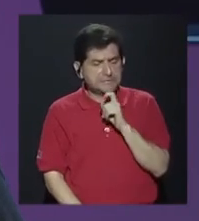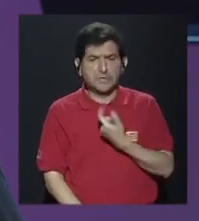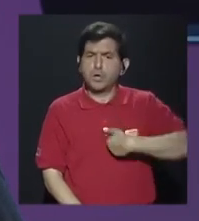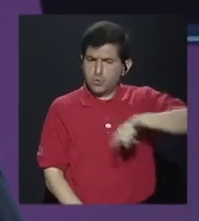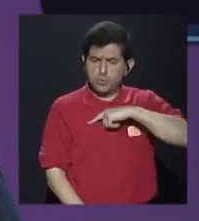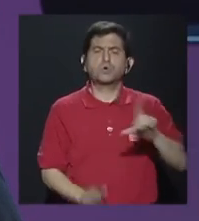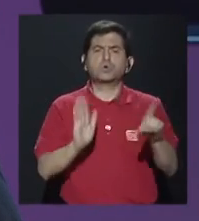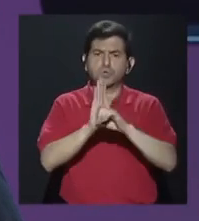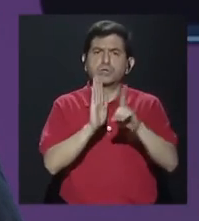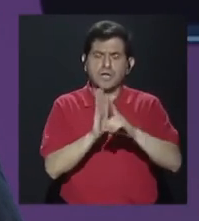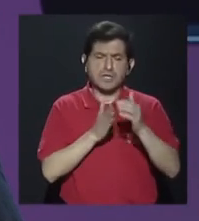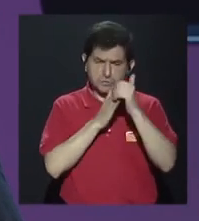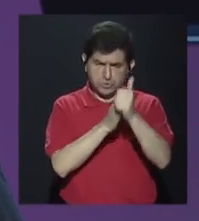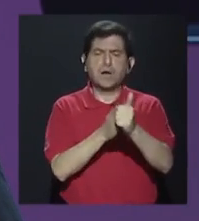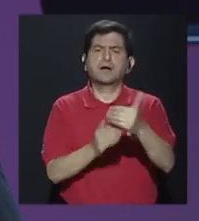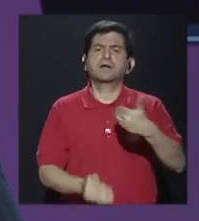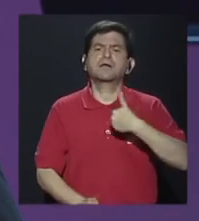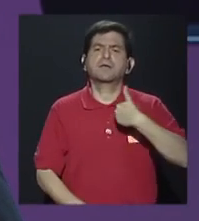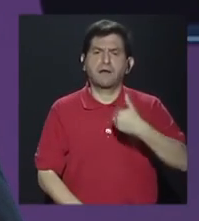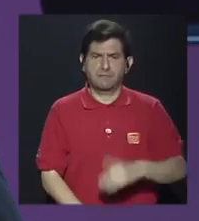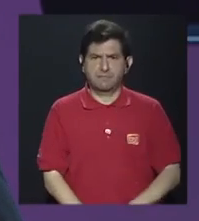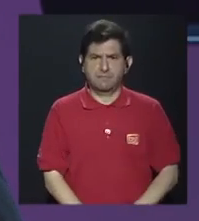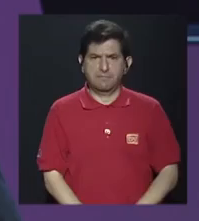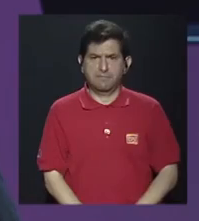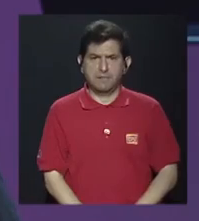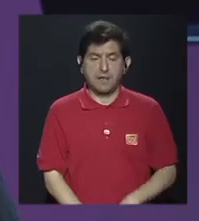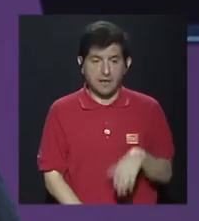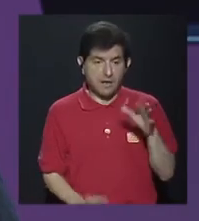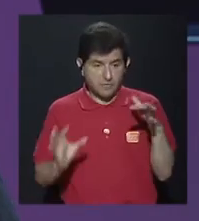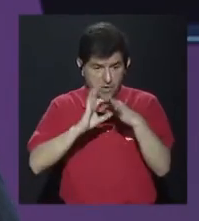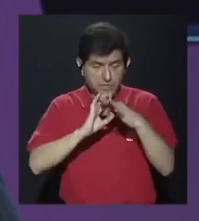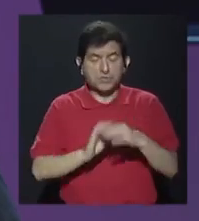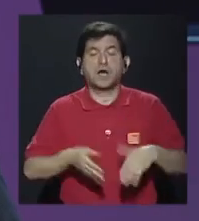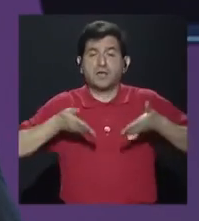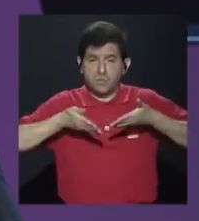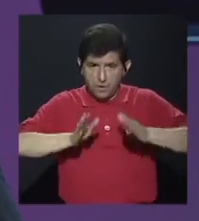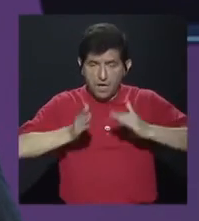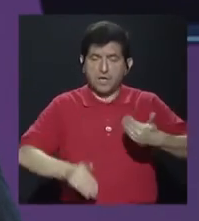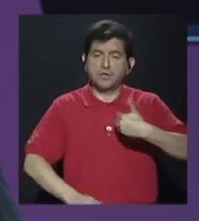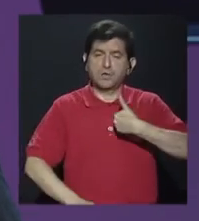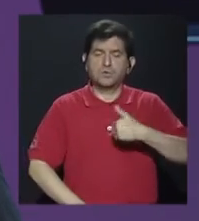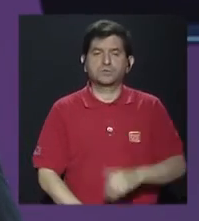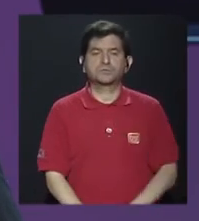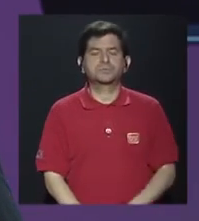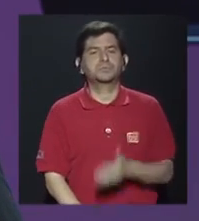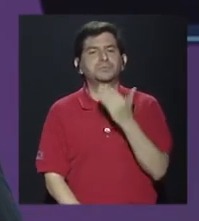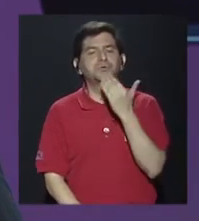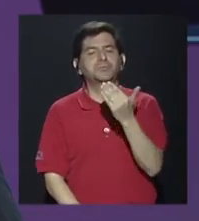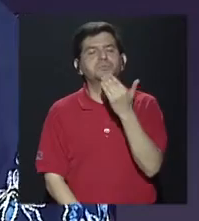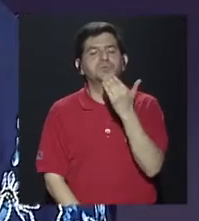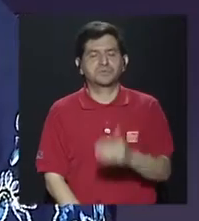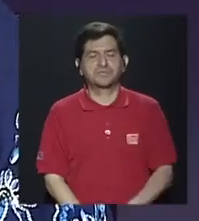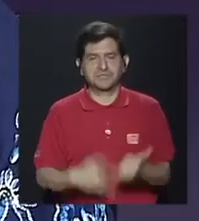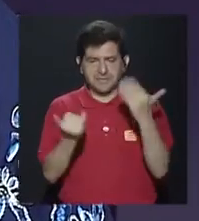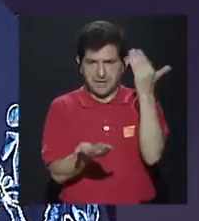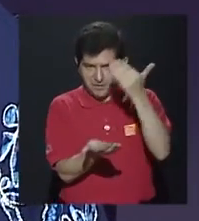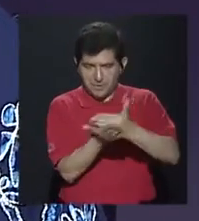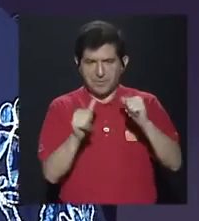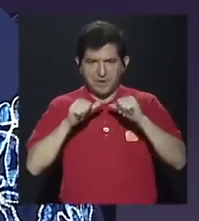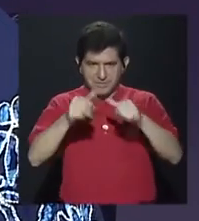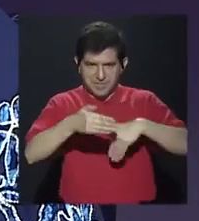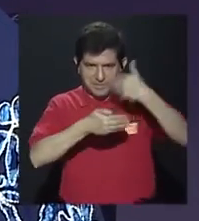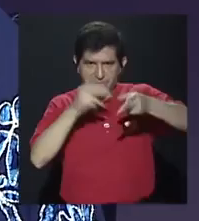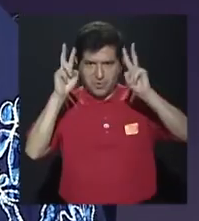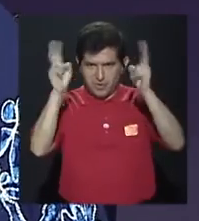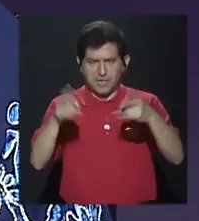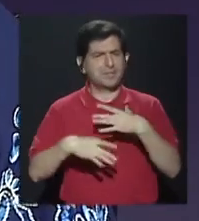a tener esa guía para la parte reproductiva. Muy bien, muchas gracias. Vamos a ir a un corte y continuamos con este